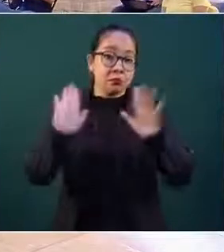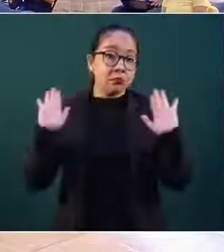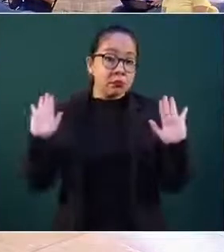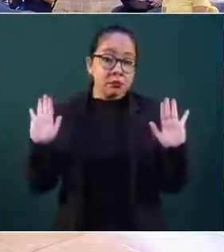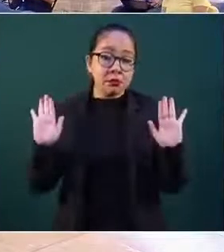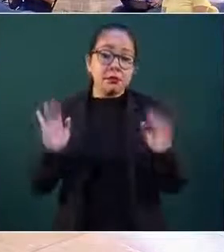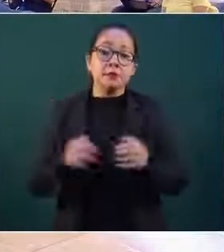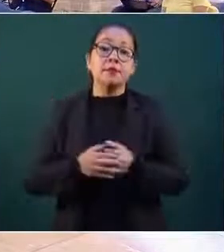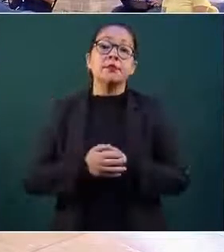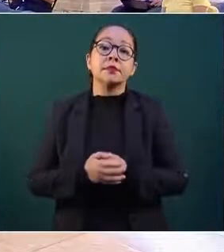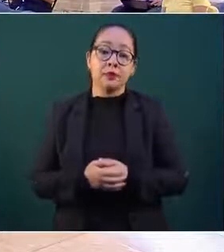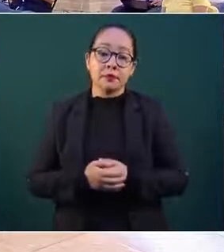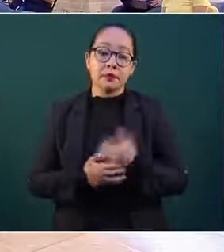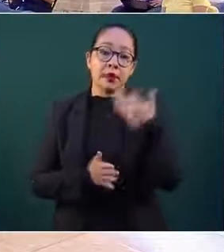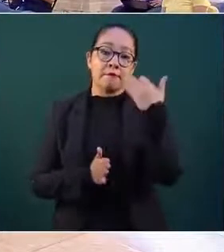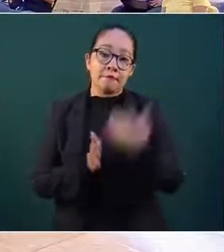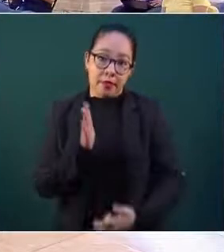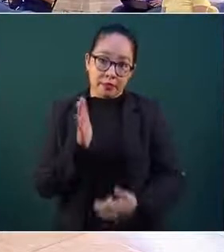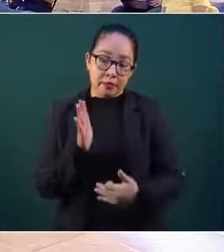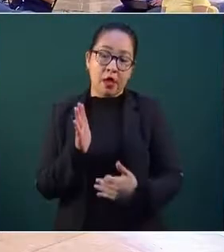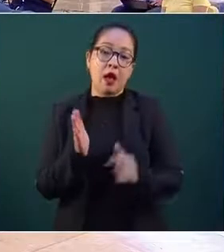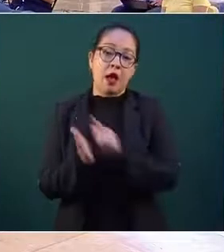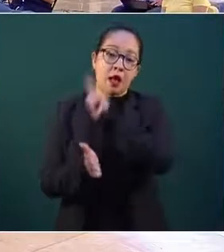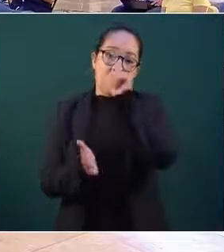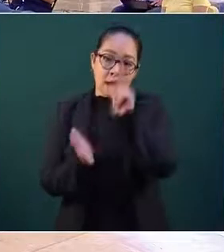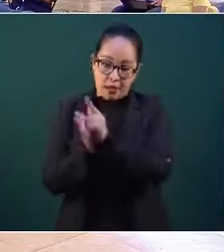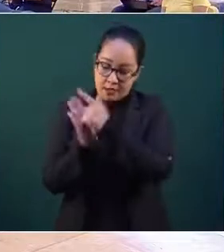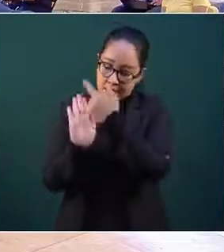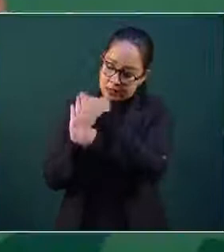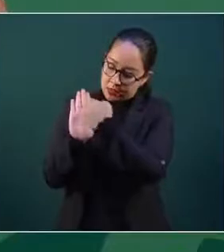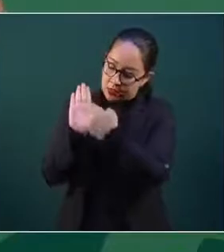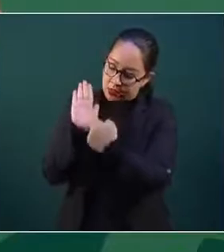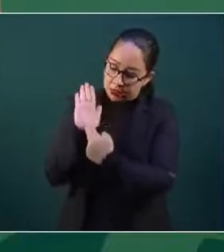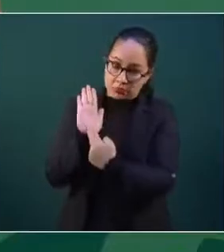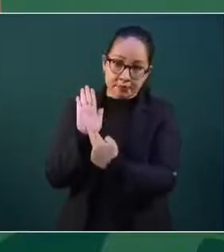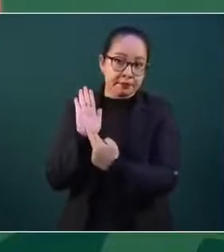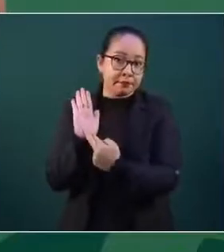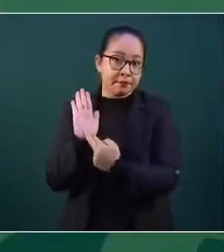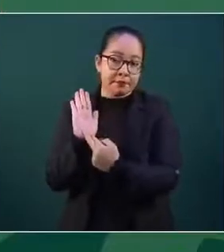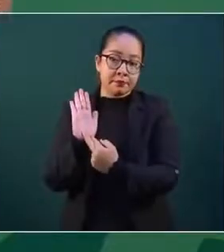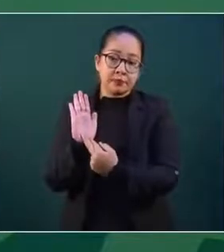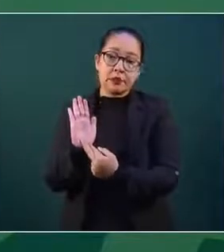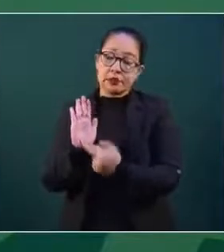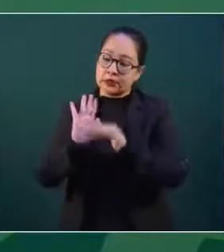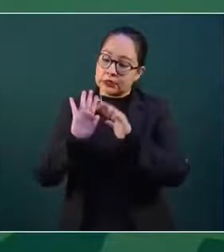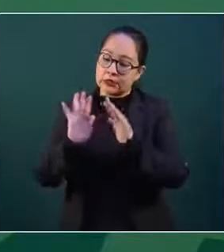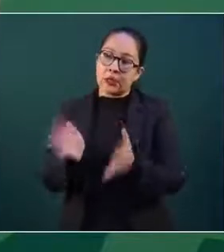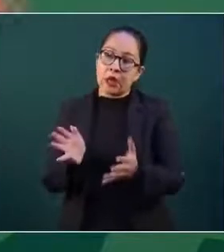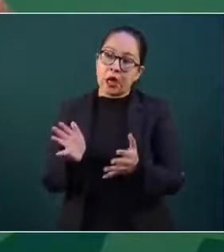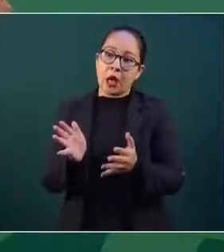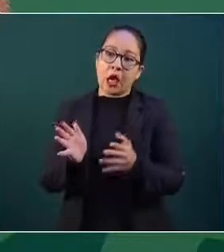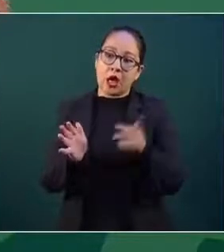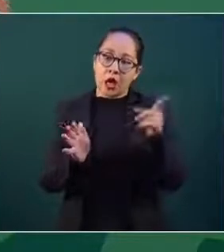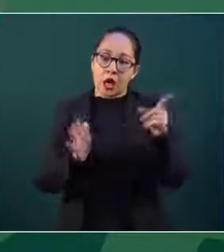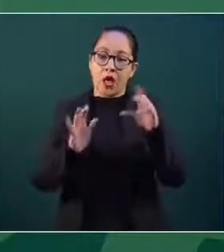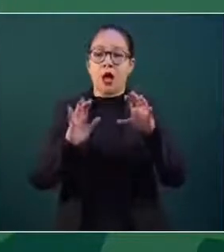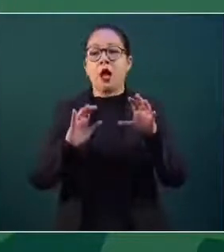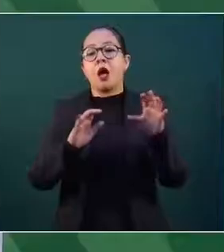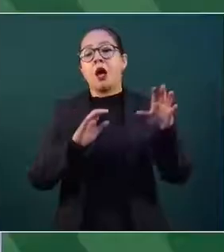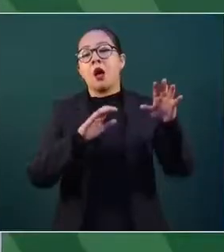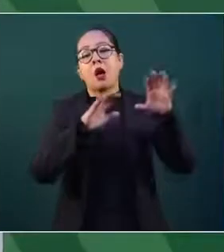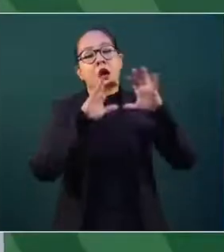Nada más falta la ley reglamentaria, que ya está en la Cámara de